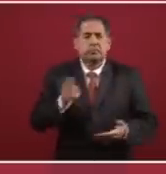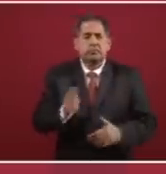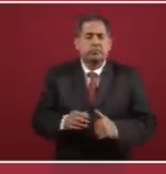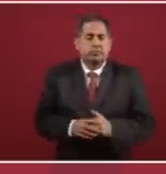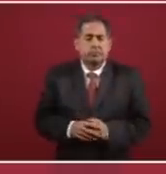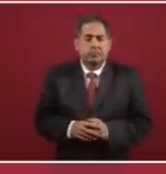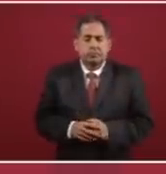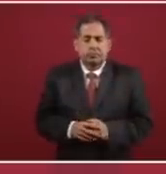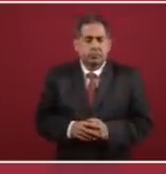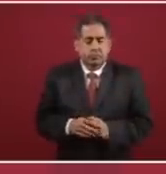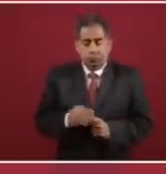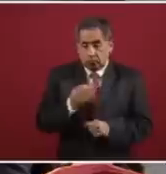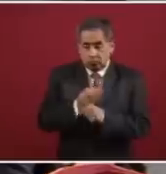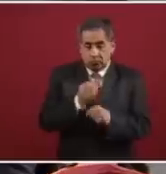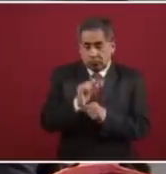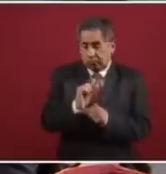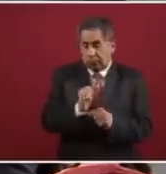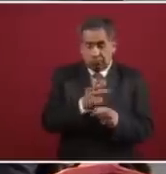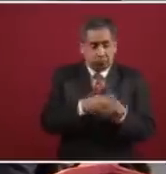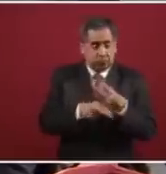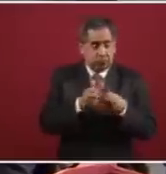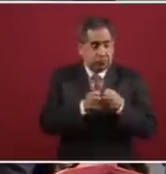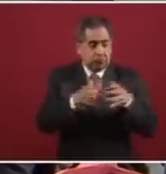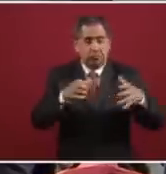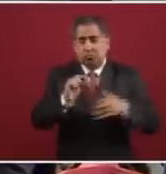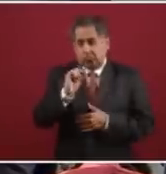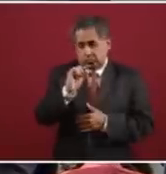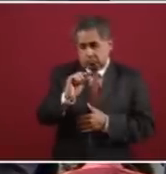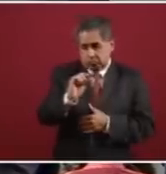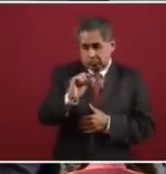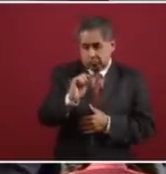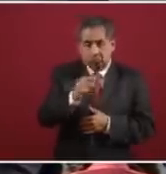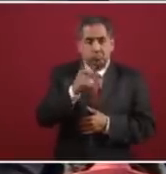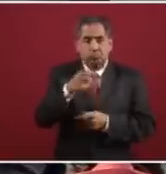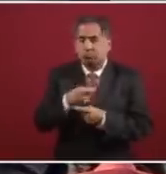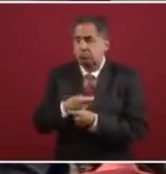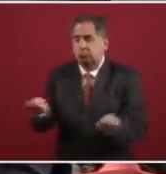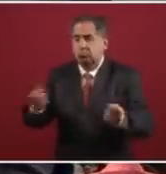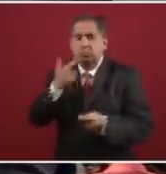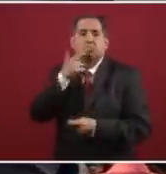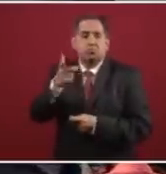es poco el crecimiento, pero es mejor la distribución.